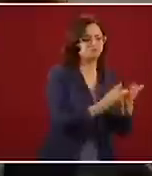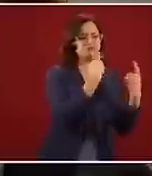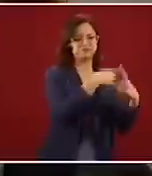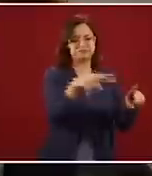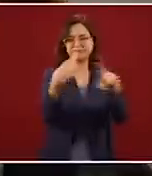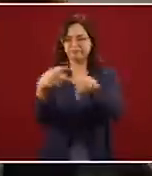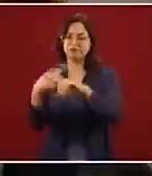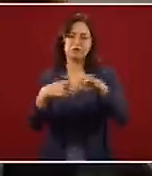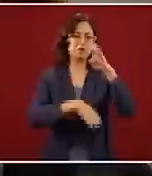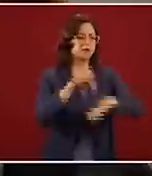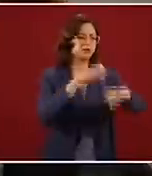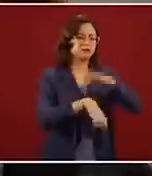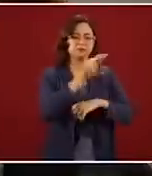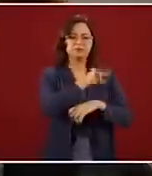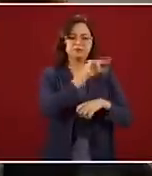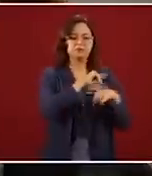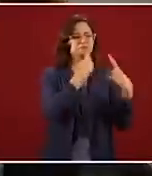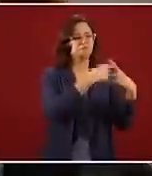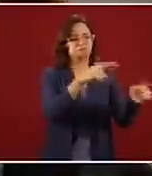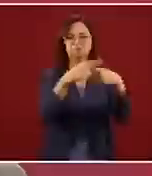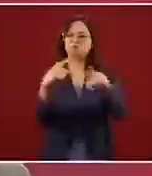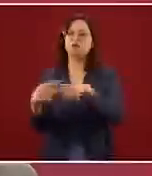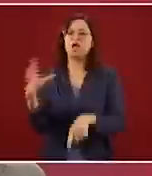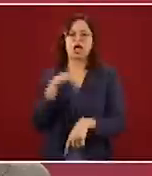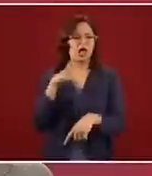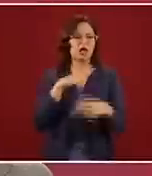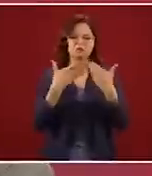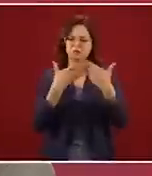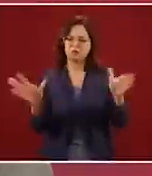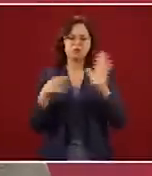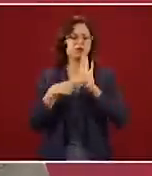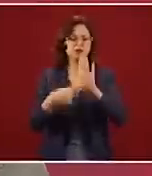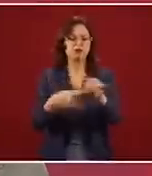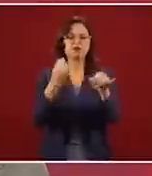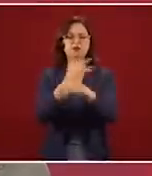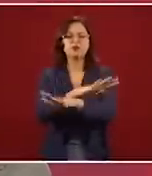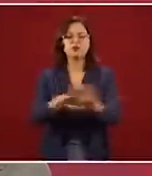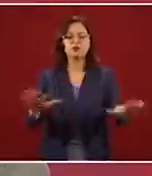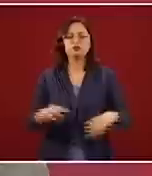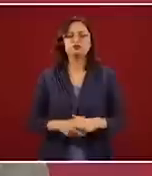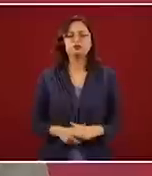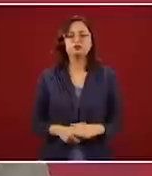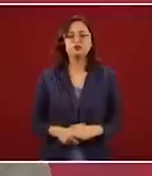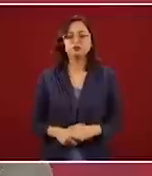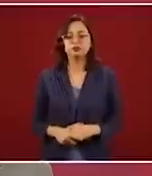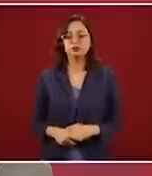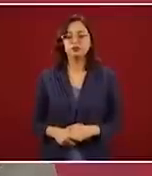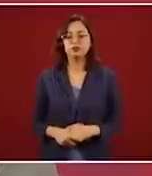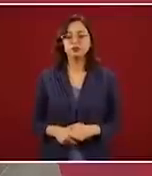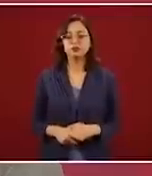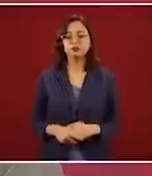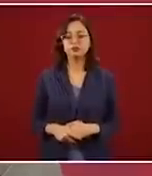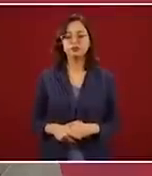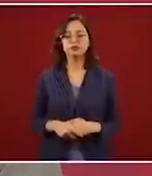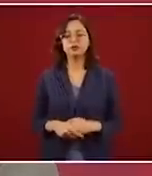distintos proveedores y esto está disponible de manera transparente. Y estos contratos, insistimos